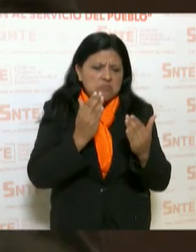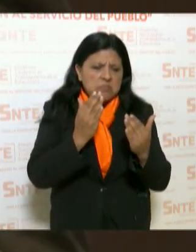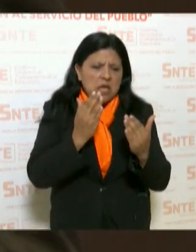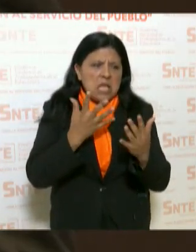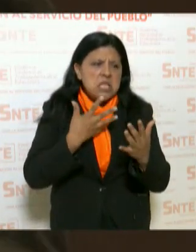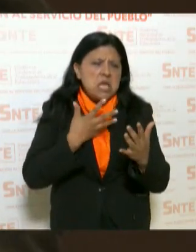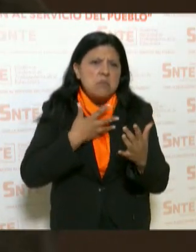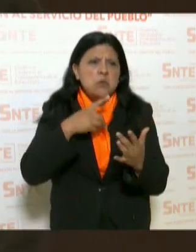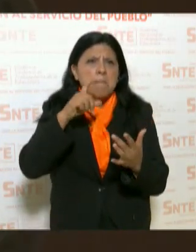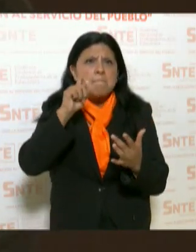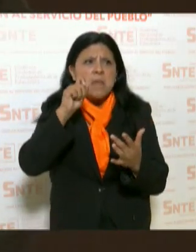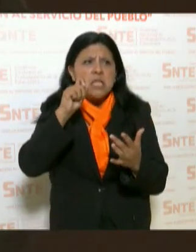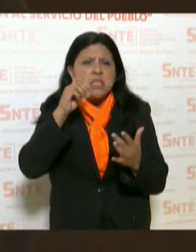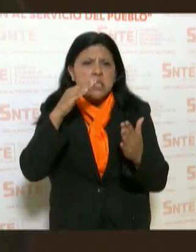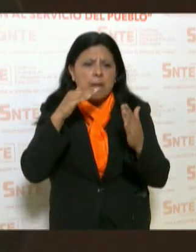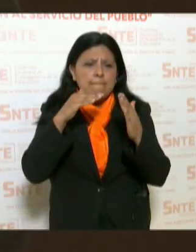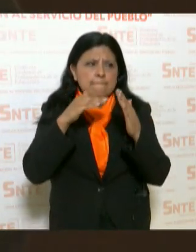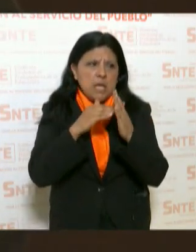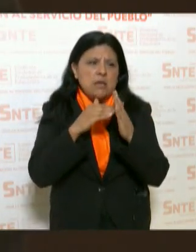20,000